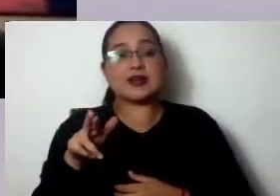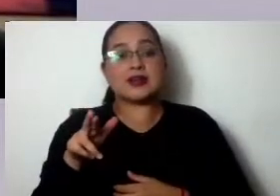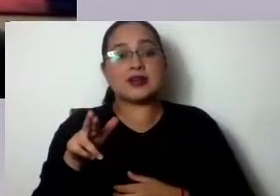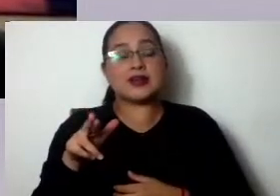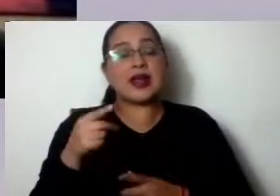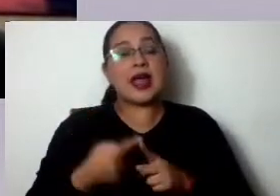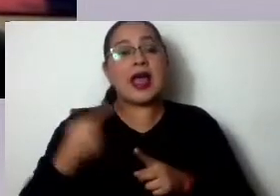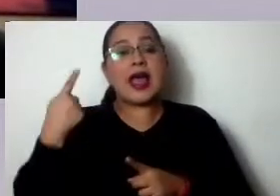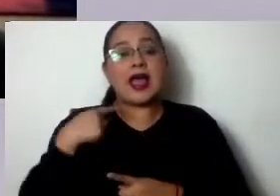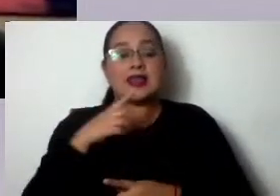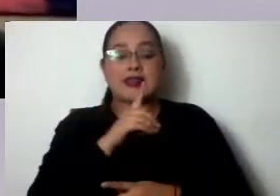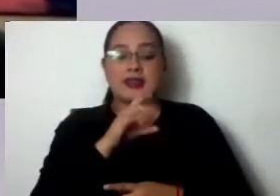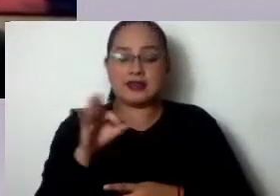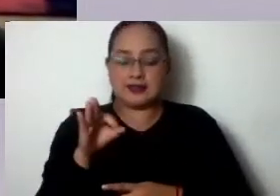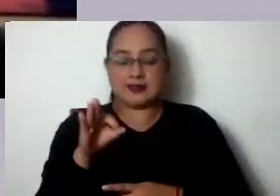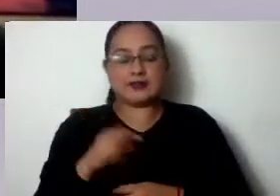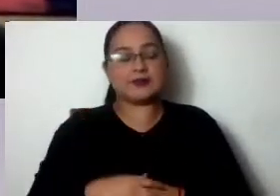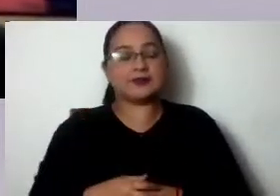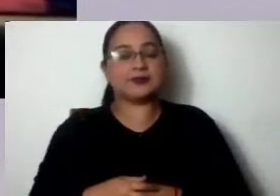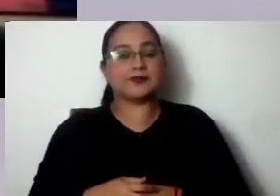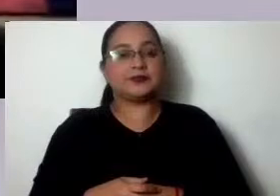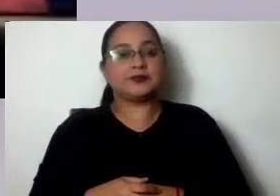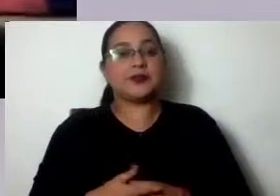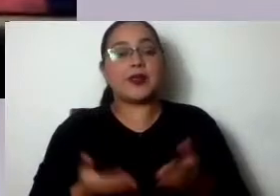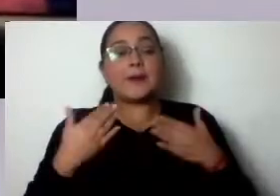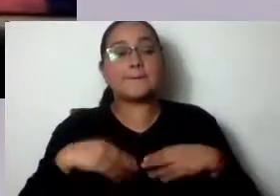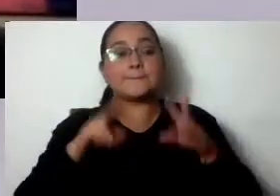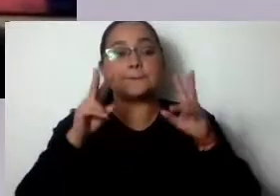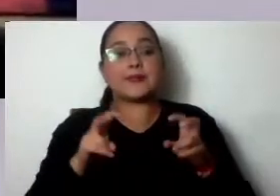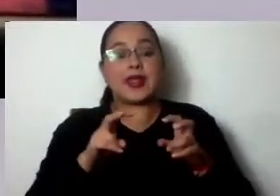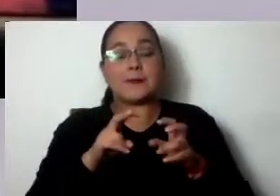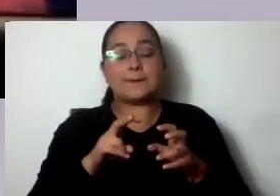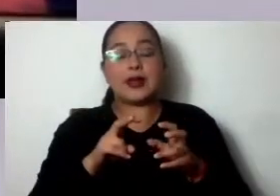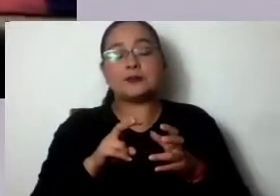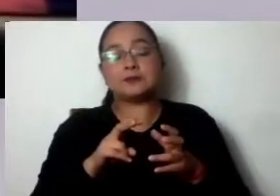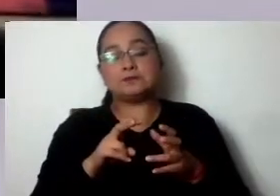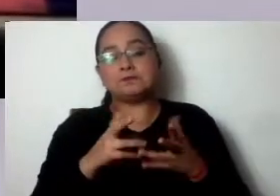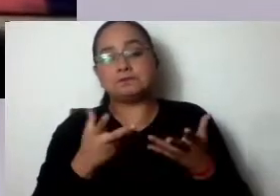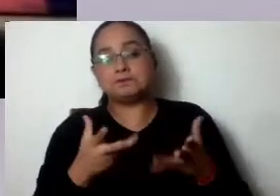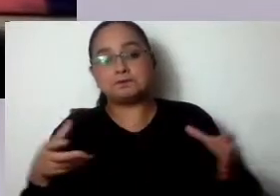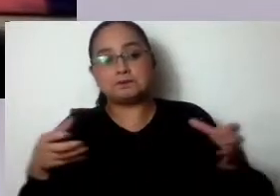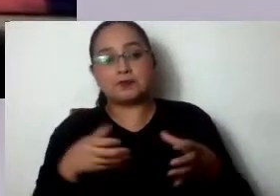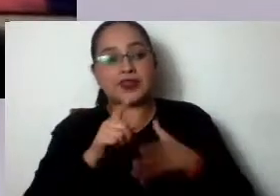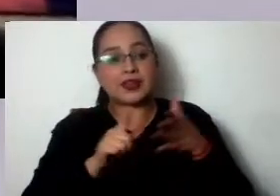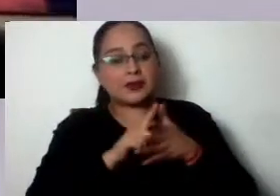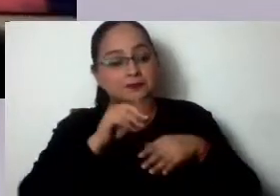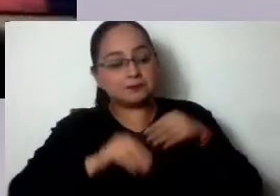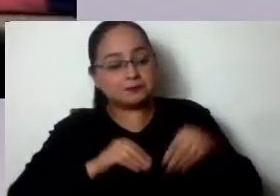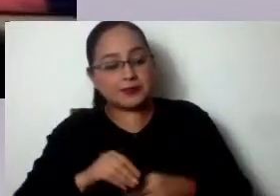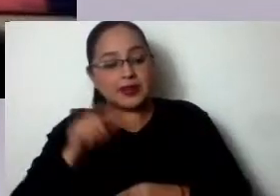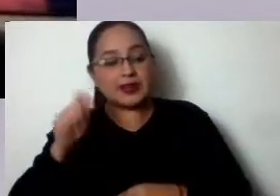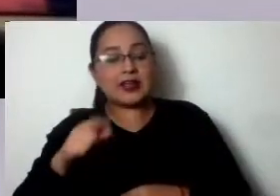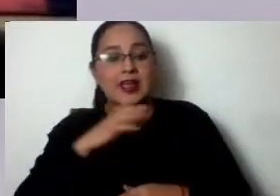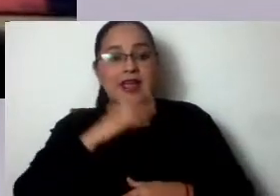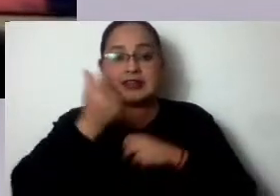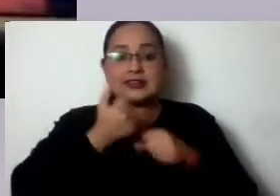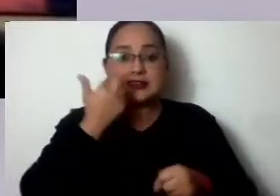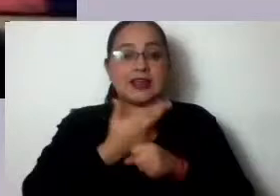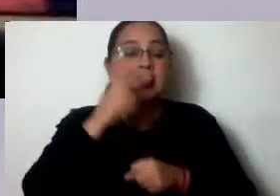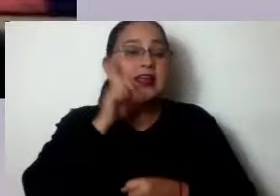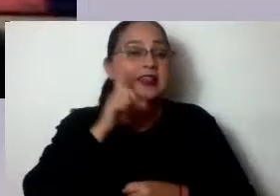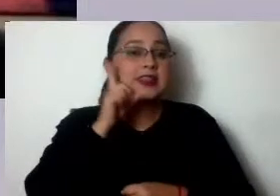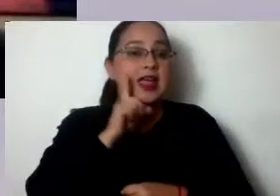entonces también distrito federal en el ámbito legislativo la ministro de spears hermosa se desempeñó como secretaria